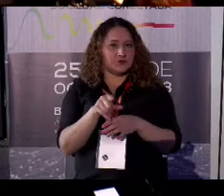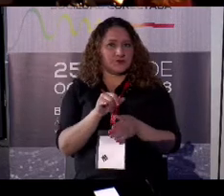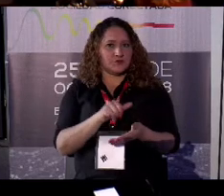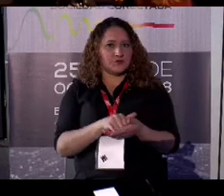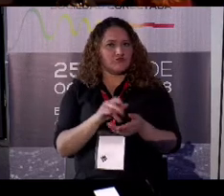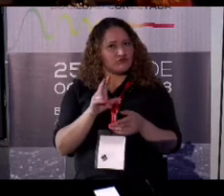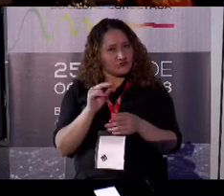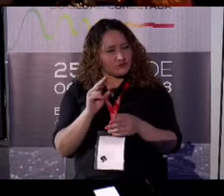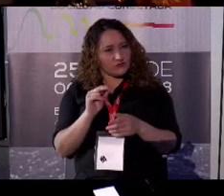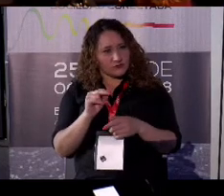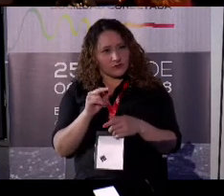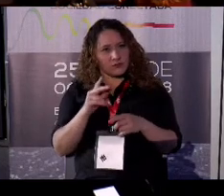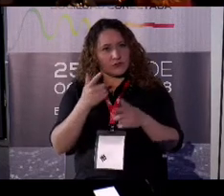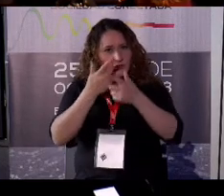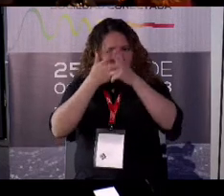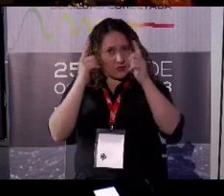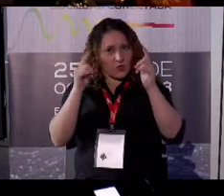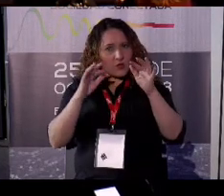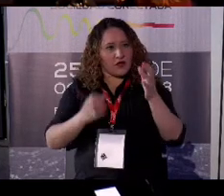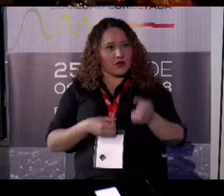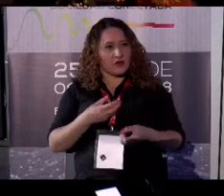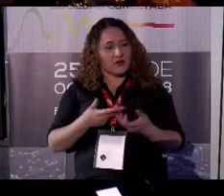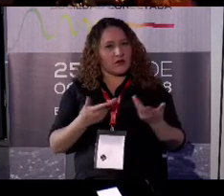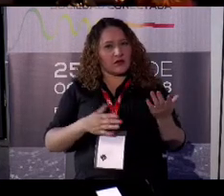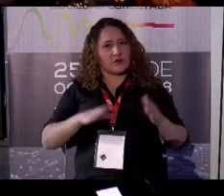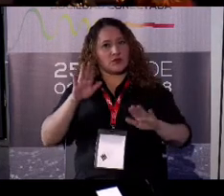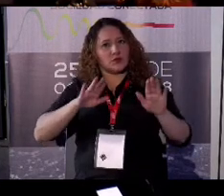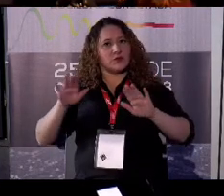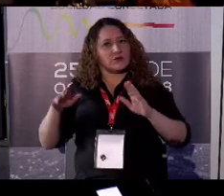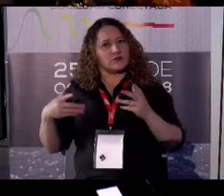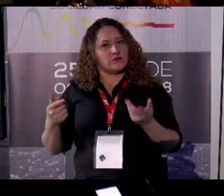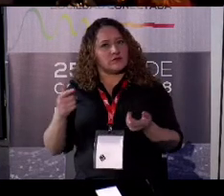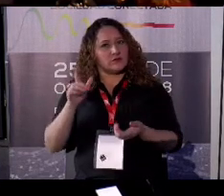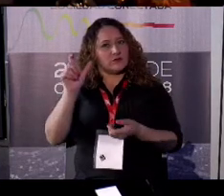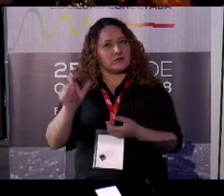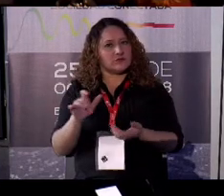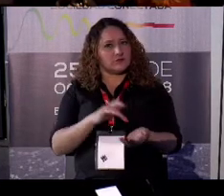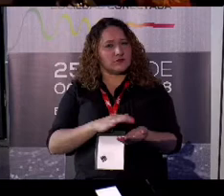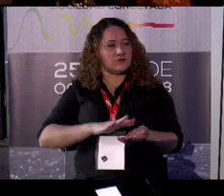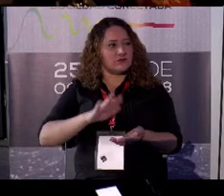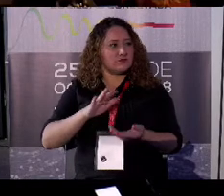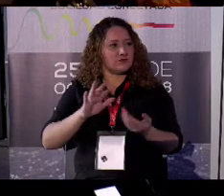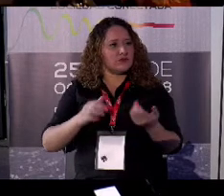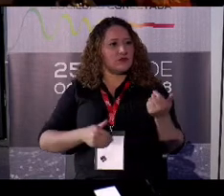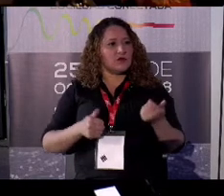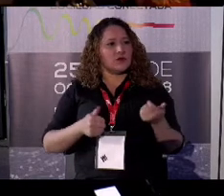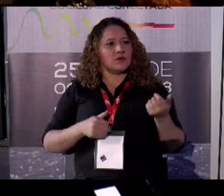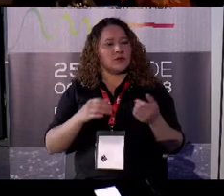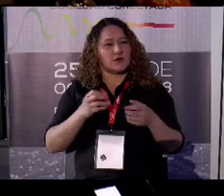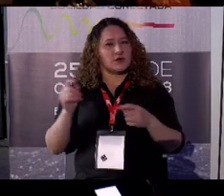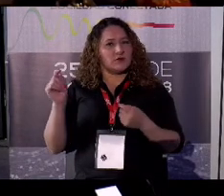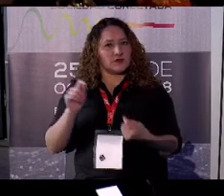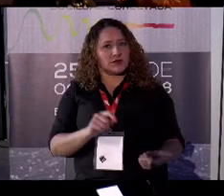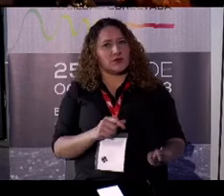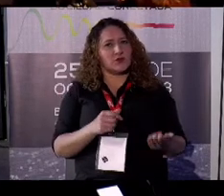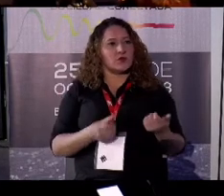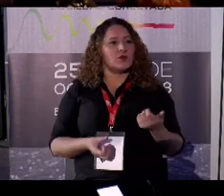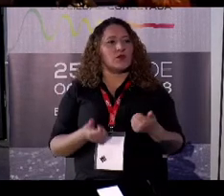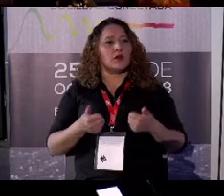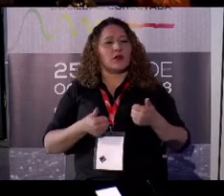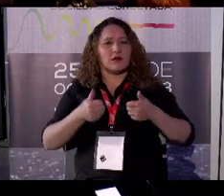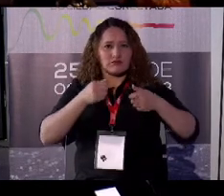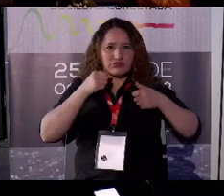que el lenguaje de expresión de la subasta por parte del participante sea cuál es su nivel de inversión y su nivel de